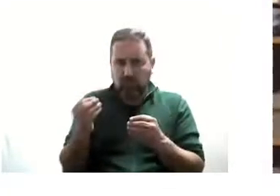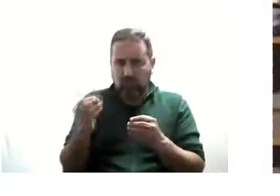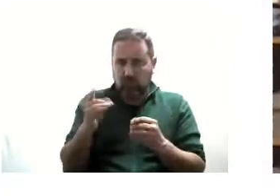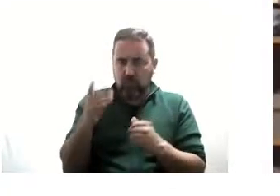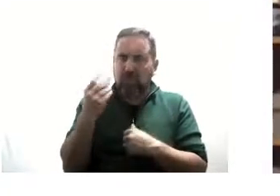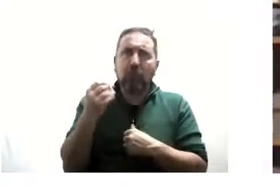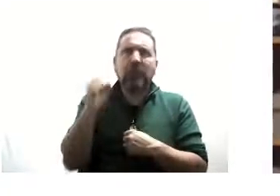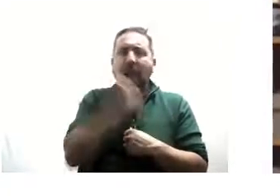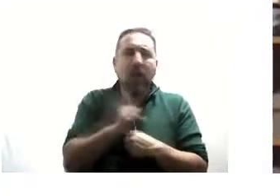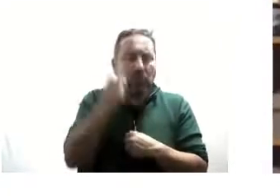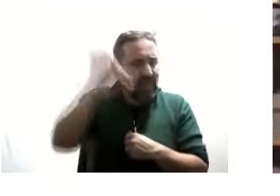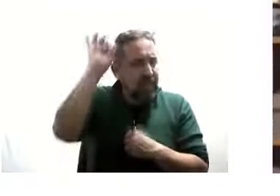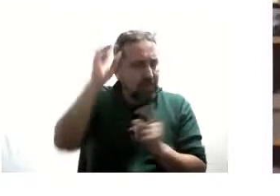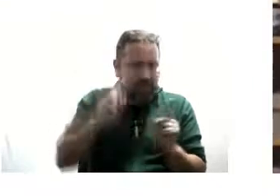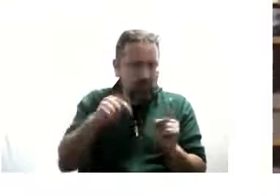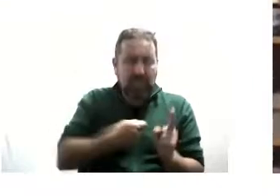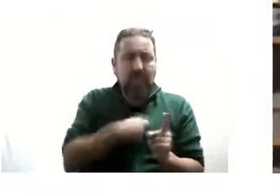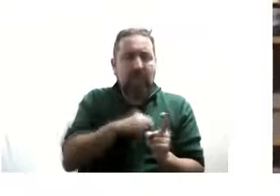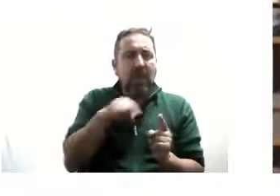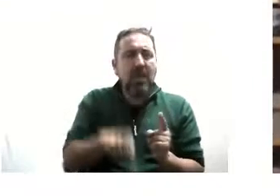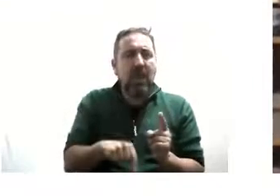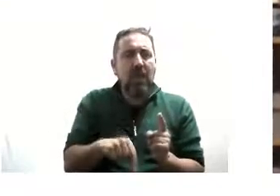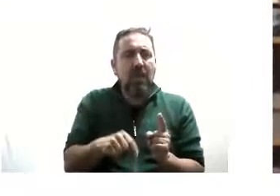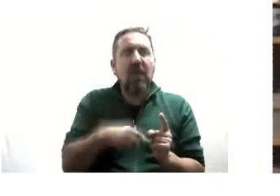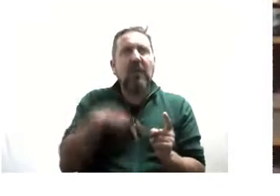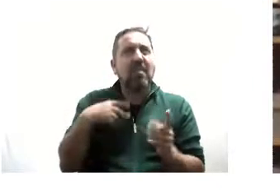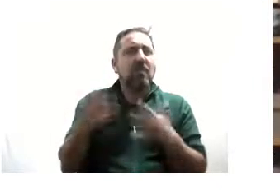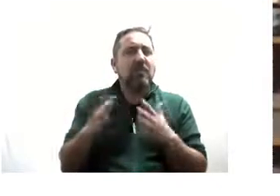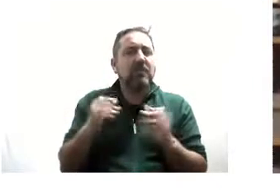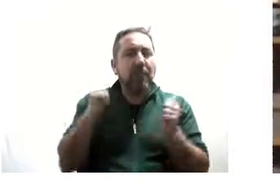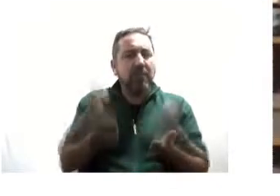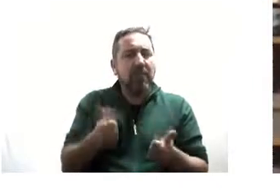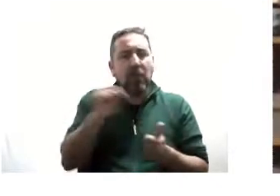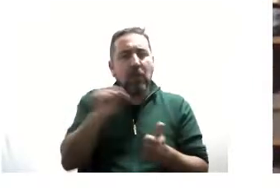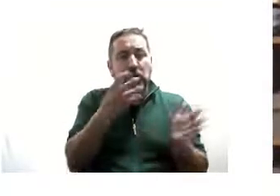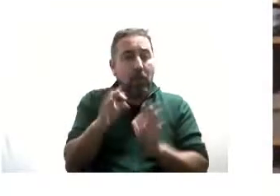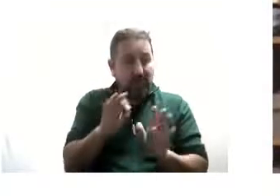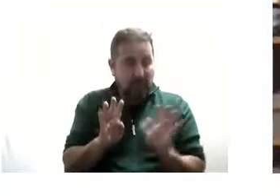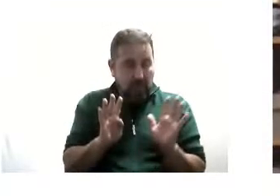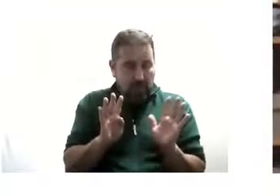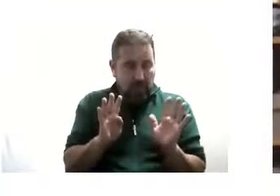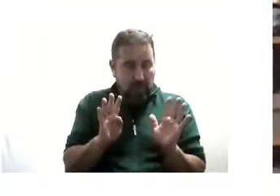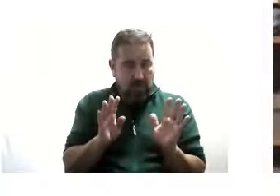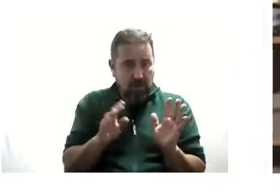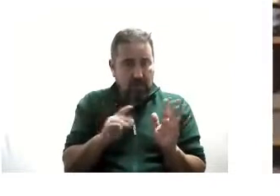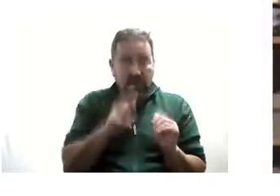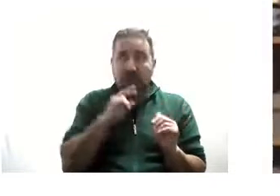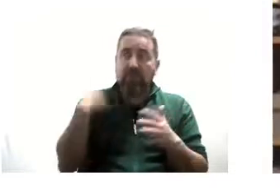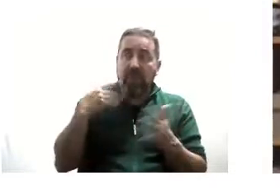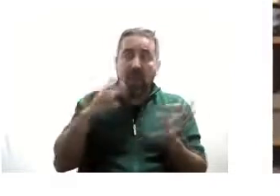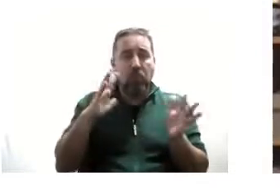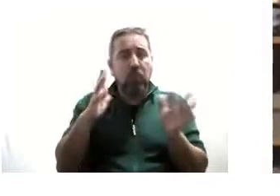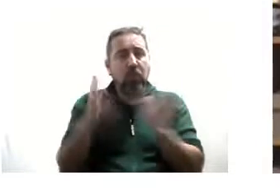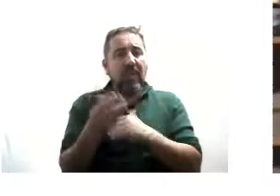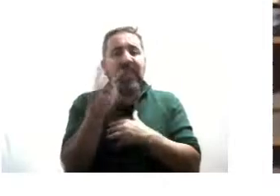poniendo implantes, ¿no? En España se generalizaron a principios de los 90, que estamos hablando de una evolución